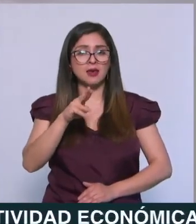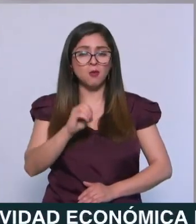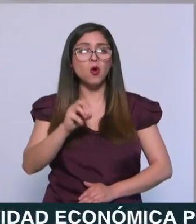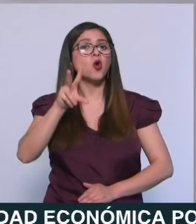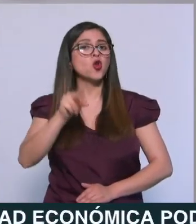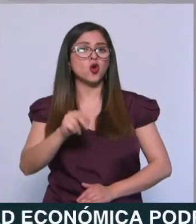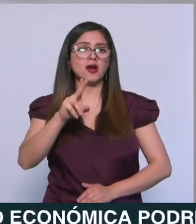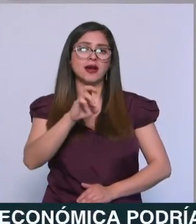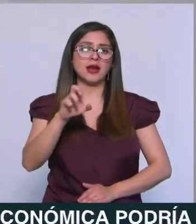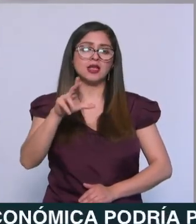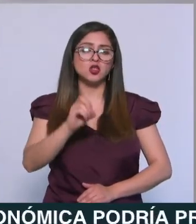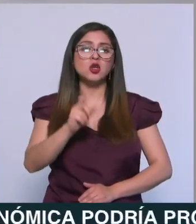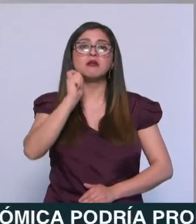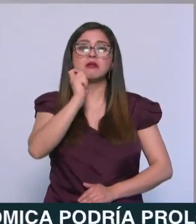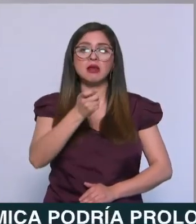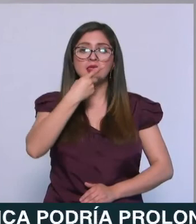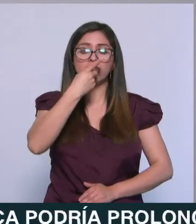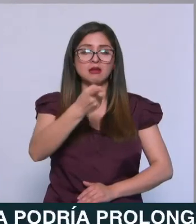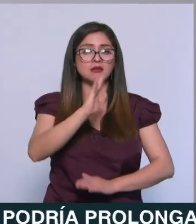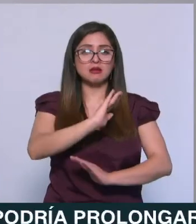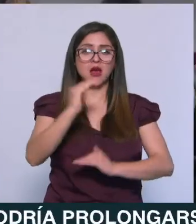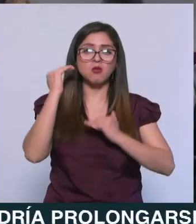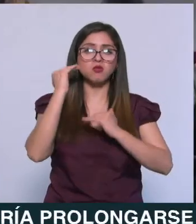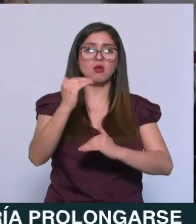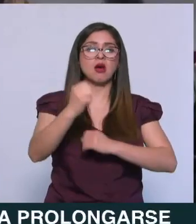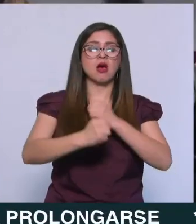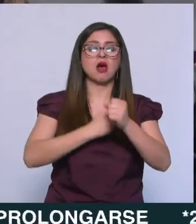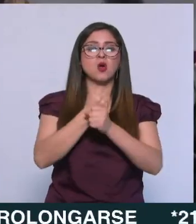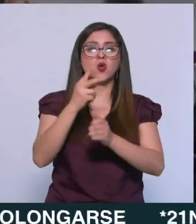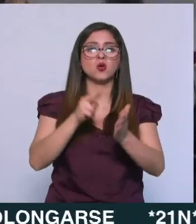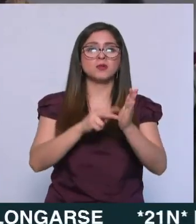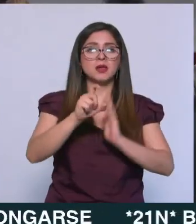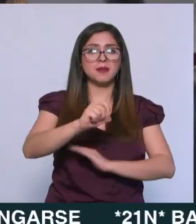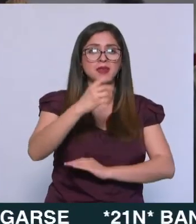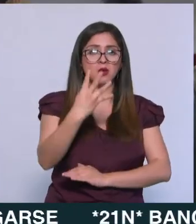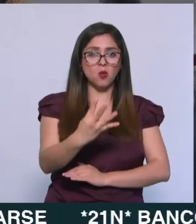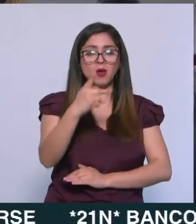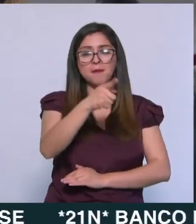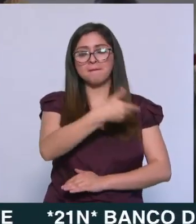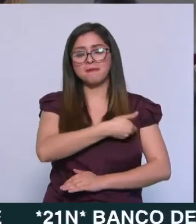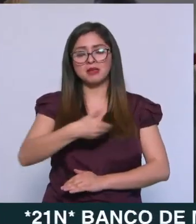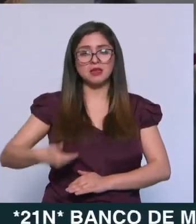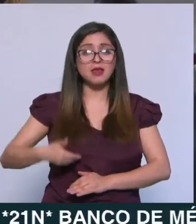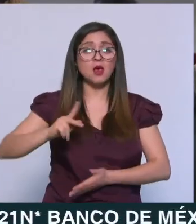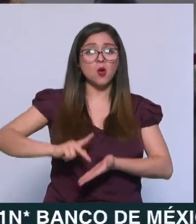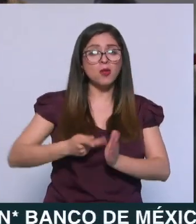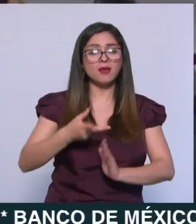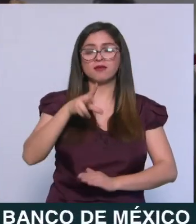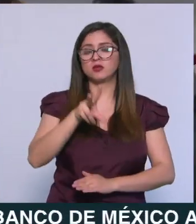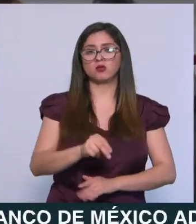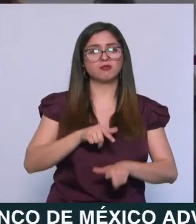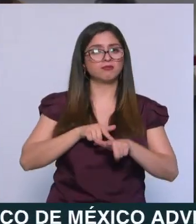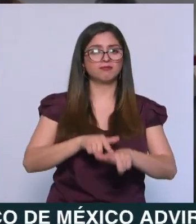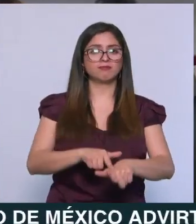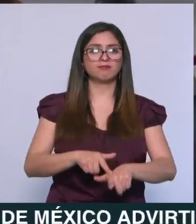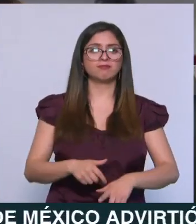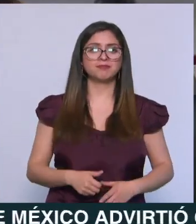finales de 2024 termina su mandato. Con imágenes de Liber Rodríguez, Mariana Sánchez, 21 Noticias.